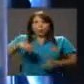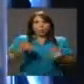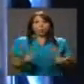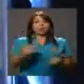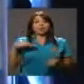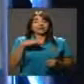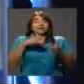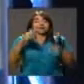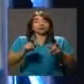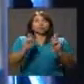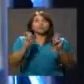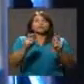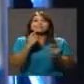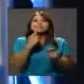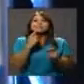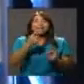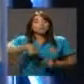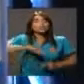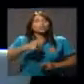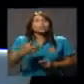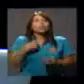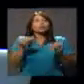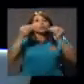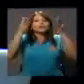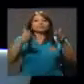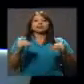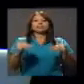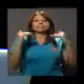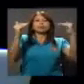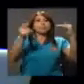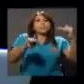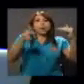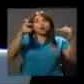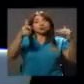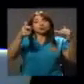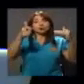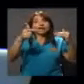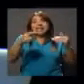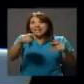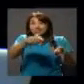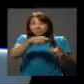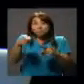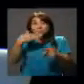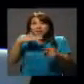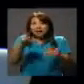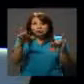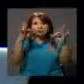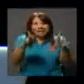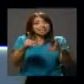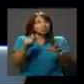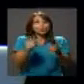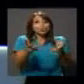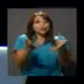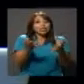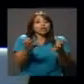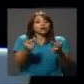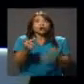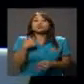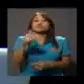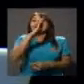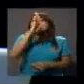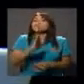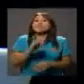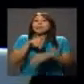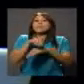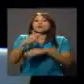profesores de primera que nosotros tenemos. Los malos y los fatales yo no los quiero de ninguna manera y nunca mandaría un hijo donde ellos.